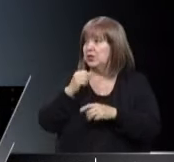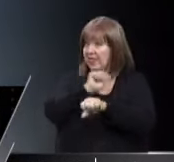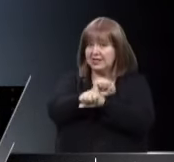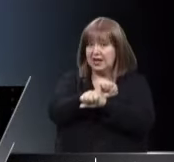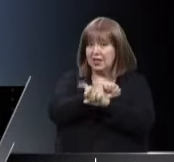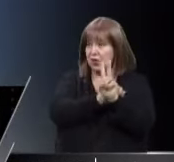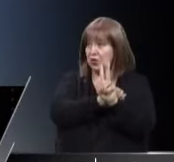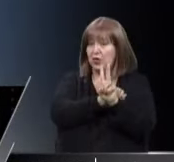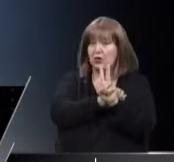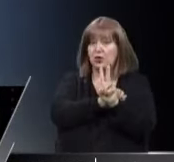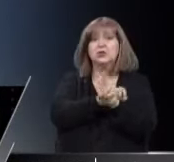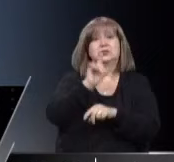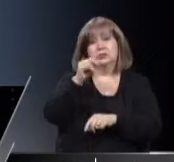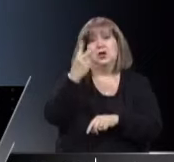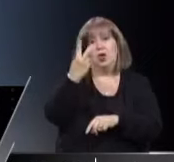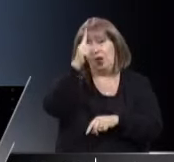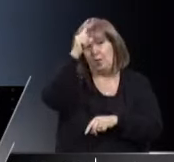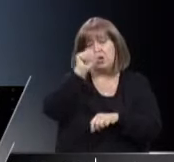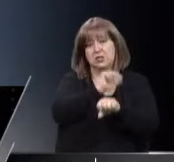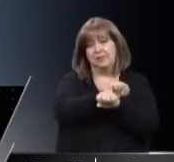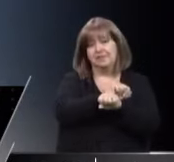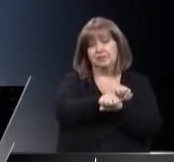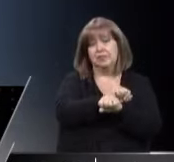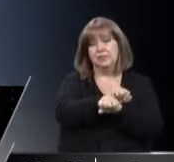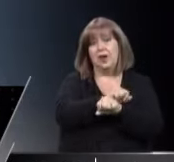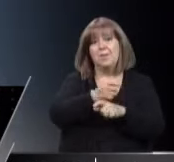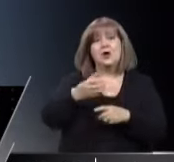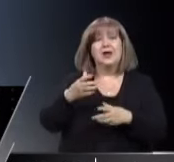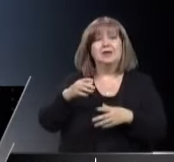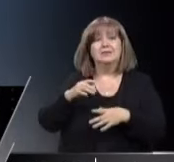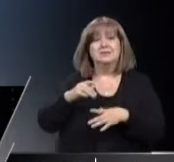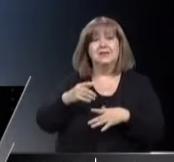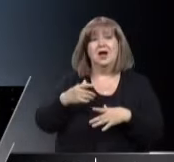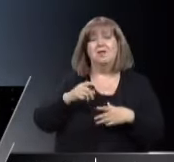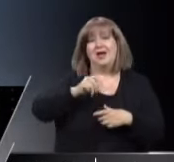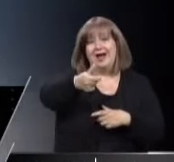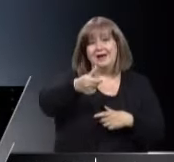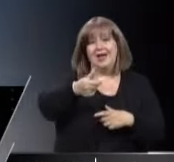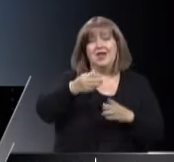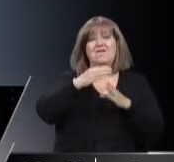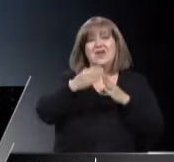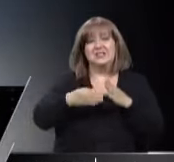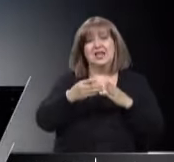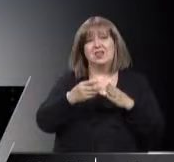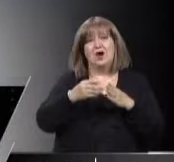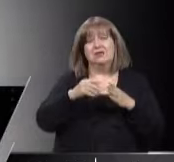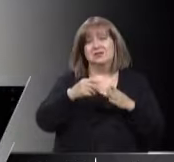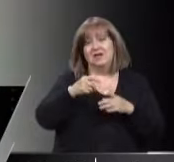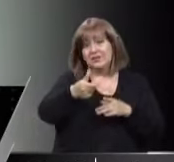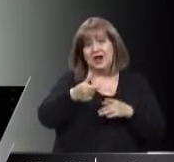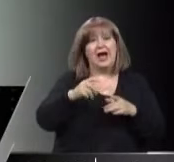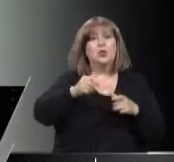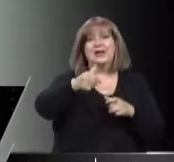sí quedaron aprendidos sobre todo el conductor del vehículo porque no tenía justamente en regla en la